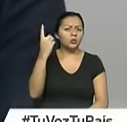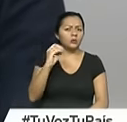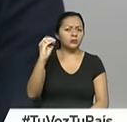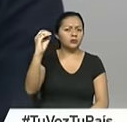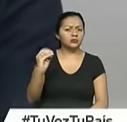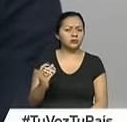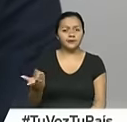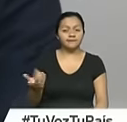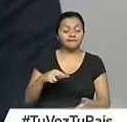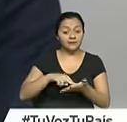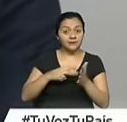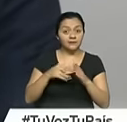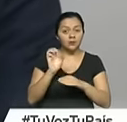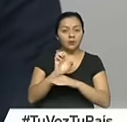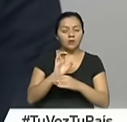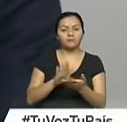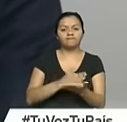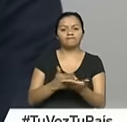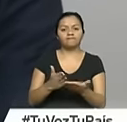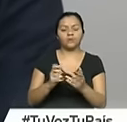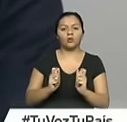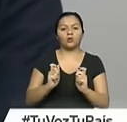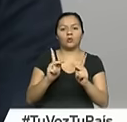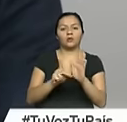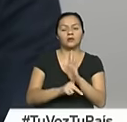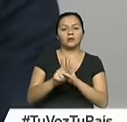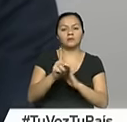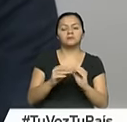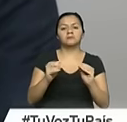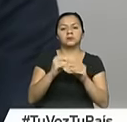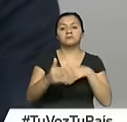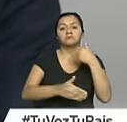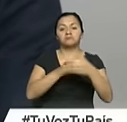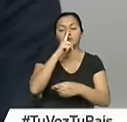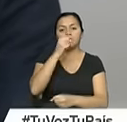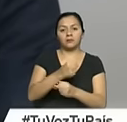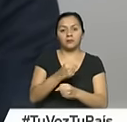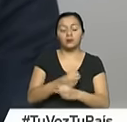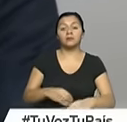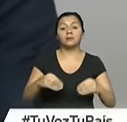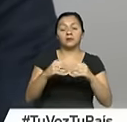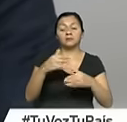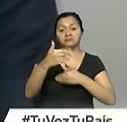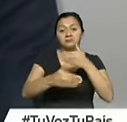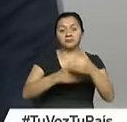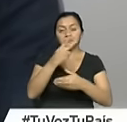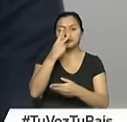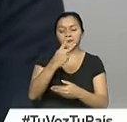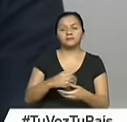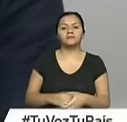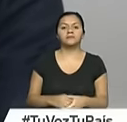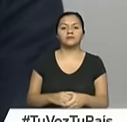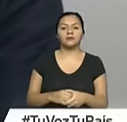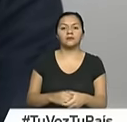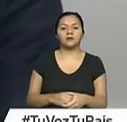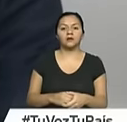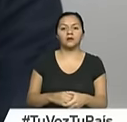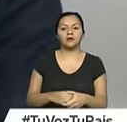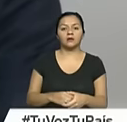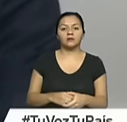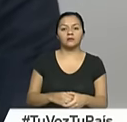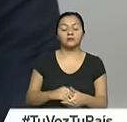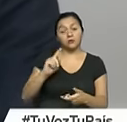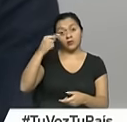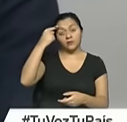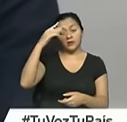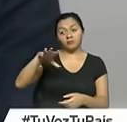ha dejado una enorme oportunidad de desarrollo, de generación de empleo, lo ha dejado sobre la mesa. Años el gobierno se ha